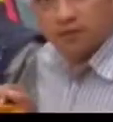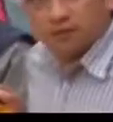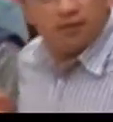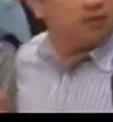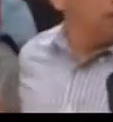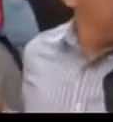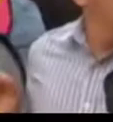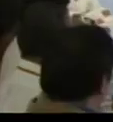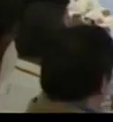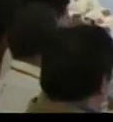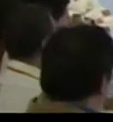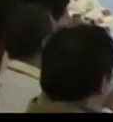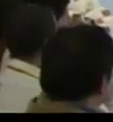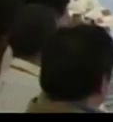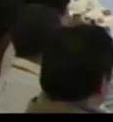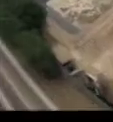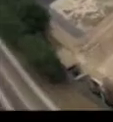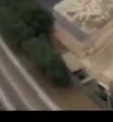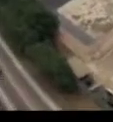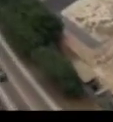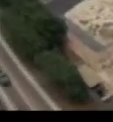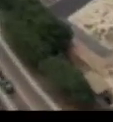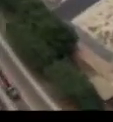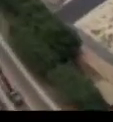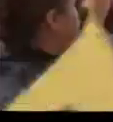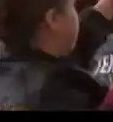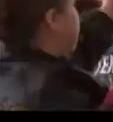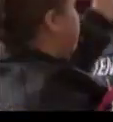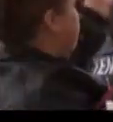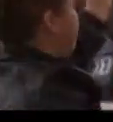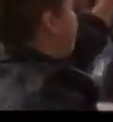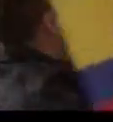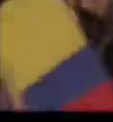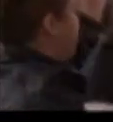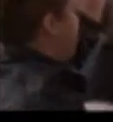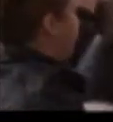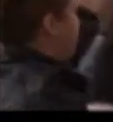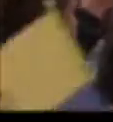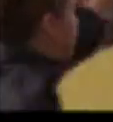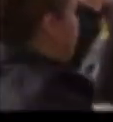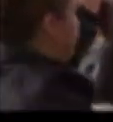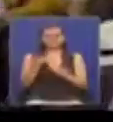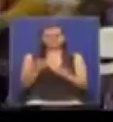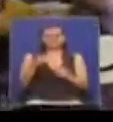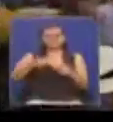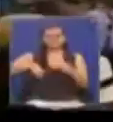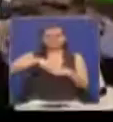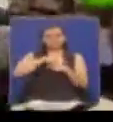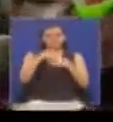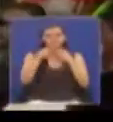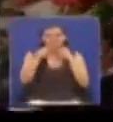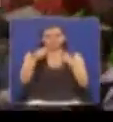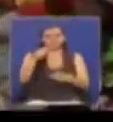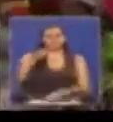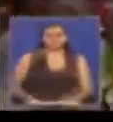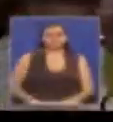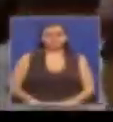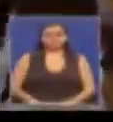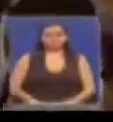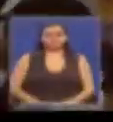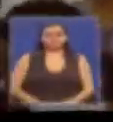la información que necesitas conocer en el Enlace Ciudadano, este sábado 19 de diciembre a las 10 de la